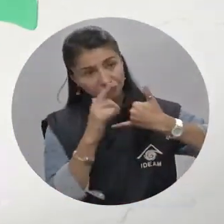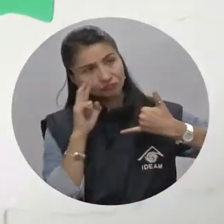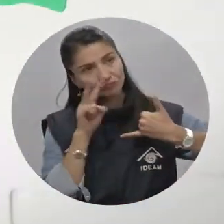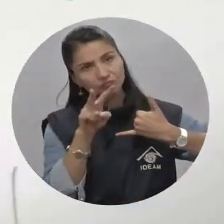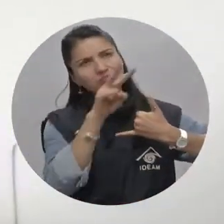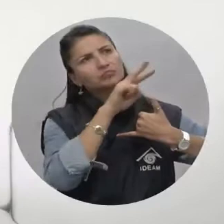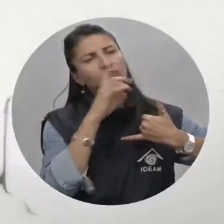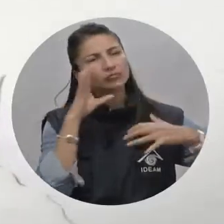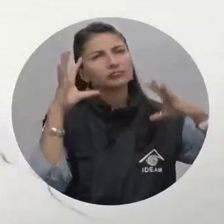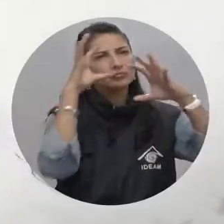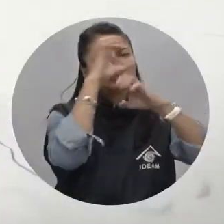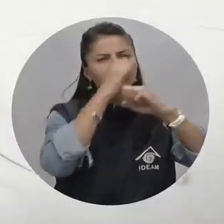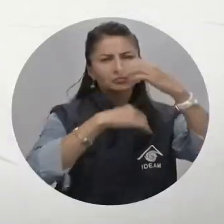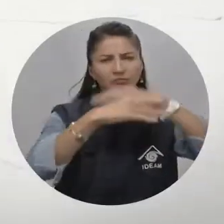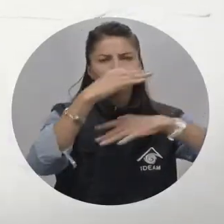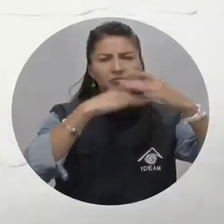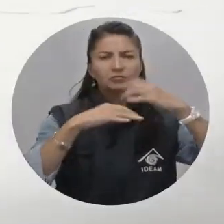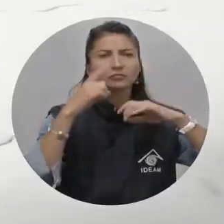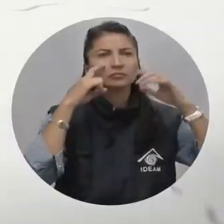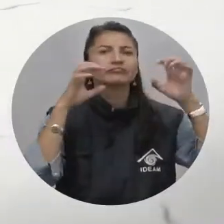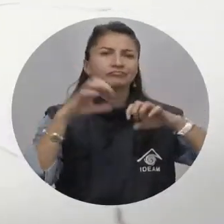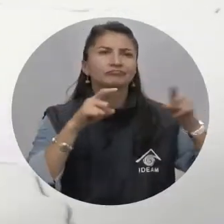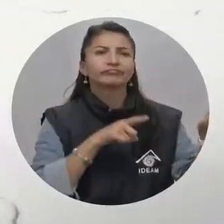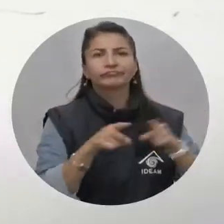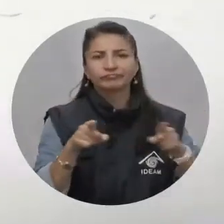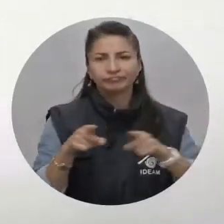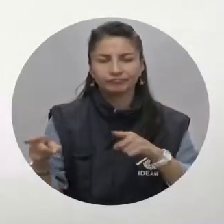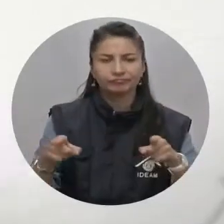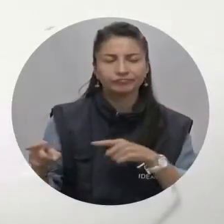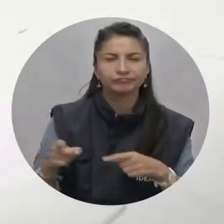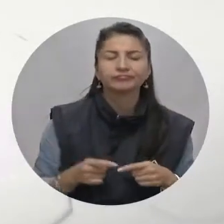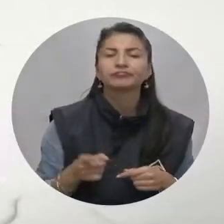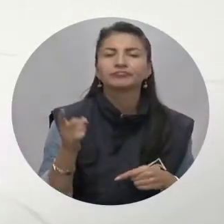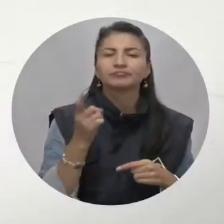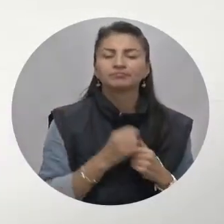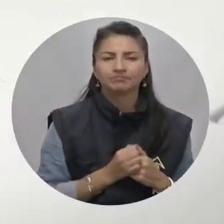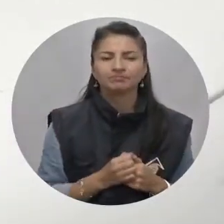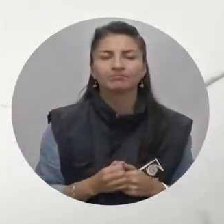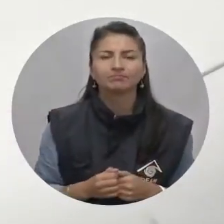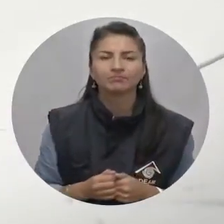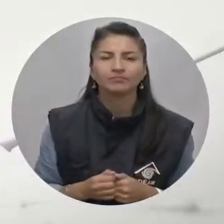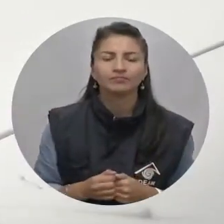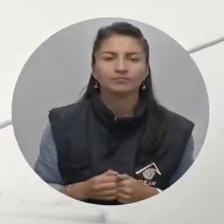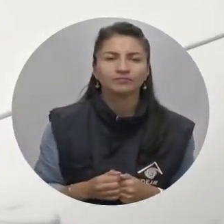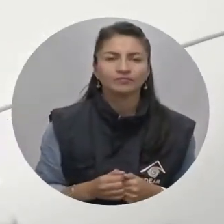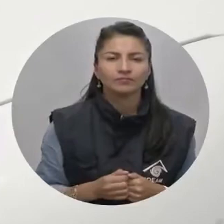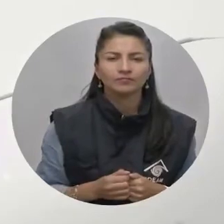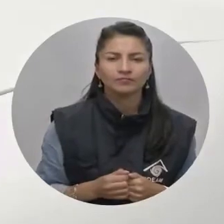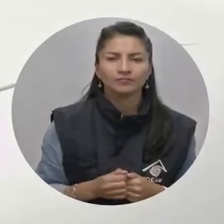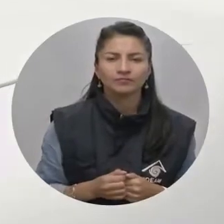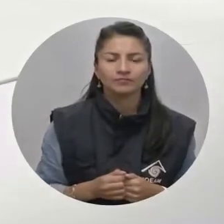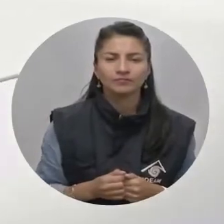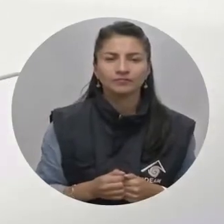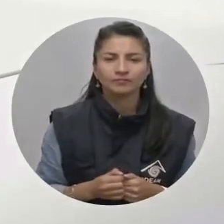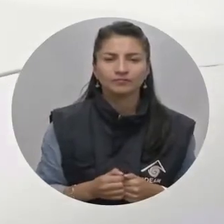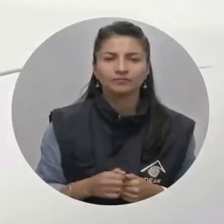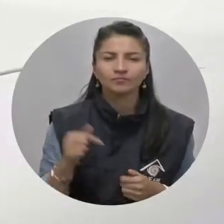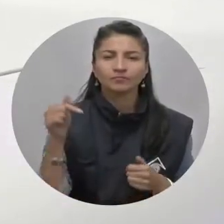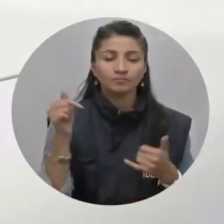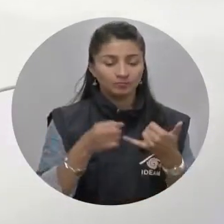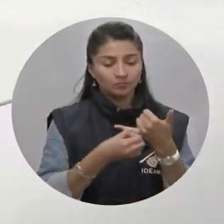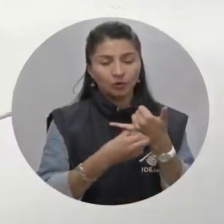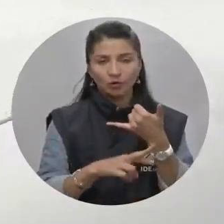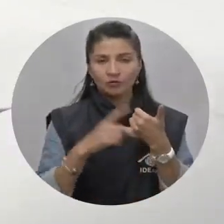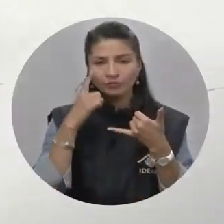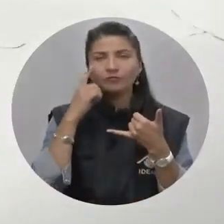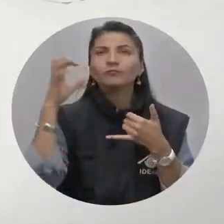Hacia la zona montañosa andina, encontraremos un incremento en la nubosidad, ocasionando lluvias en gran parte de la región.